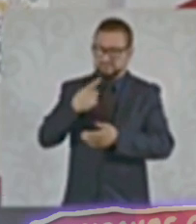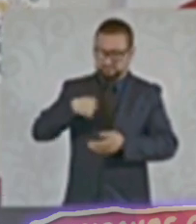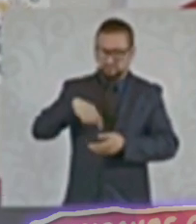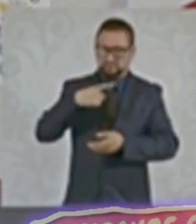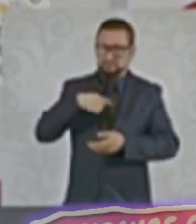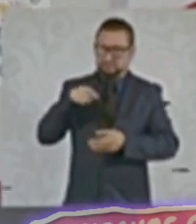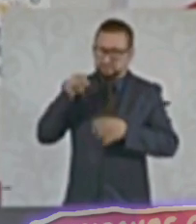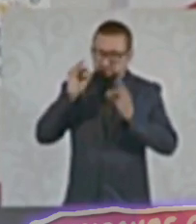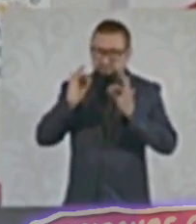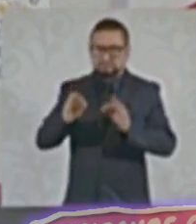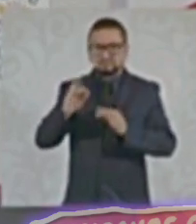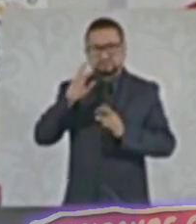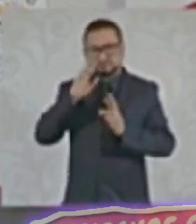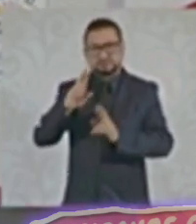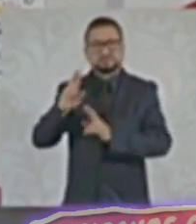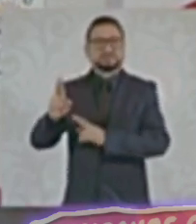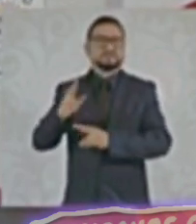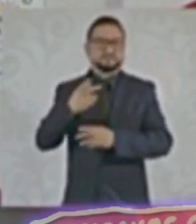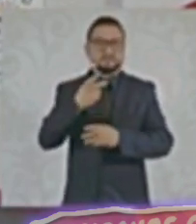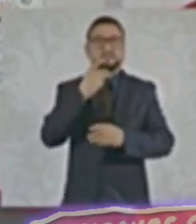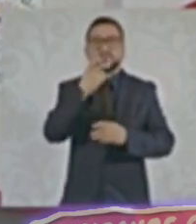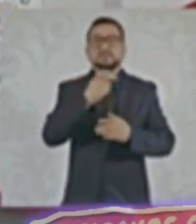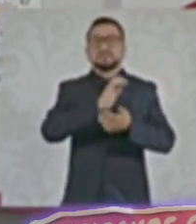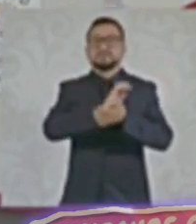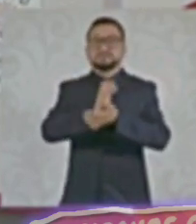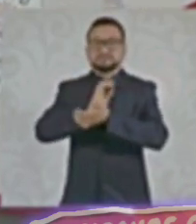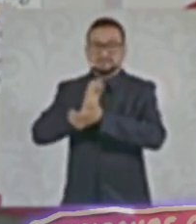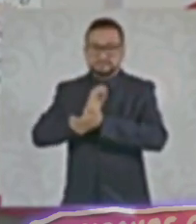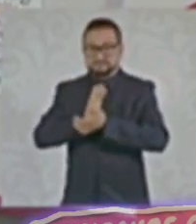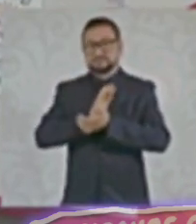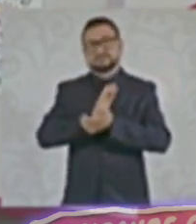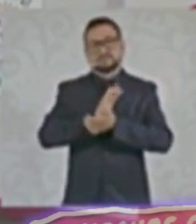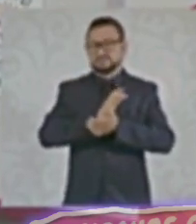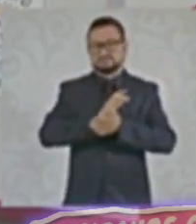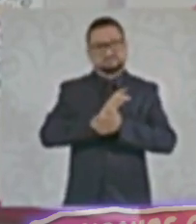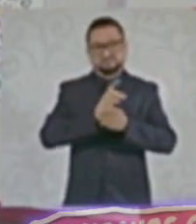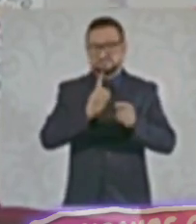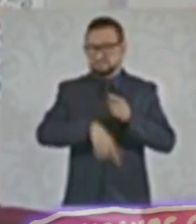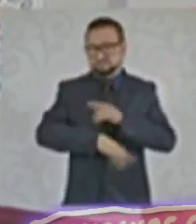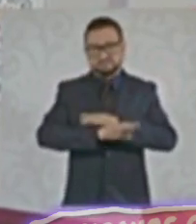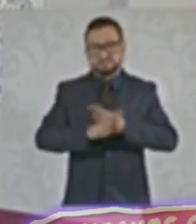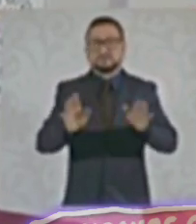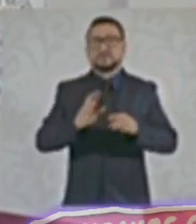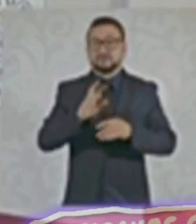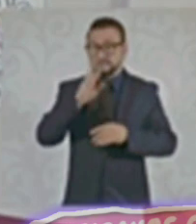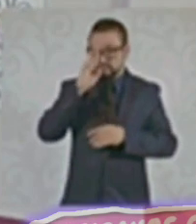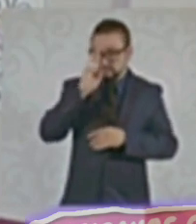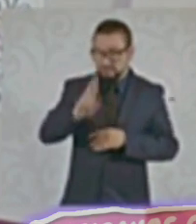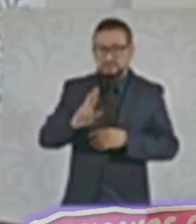Entonces, erradicar cualquier forma de discriminación, respeto, inclusión y